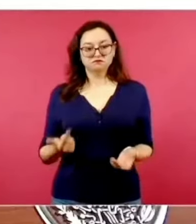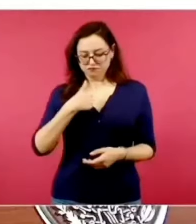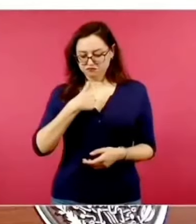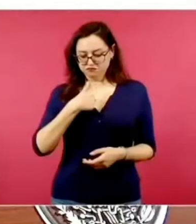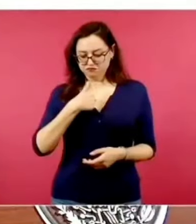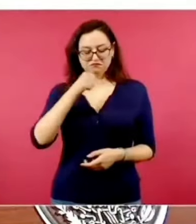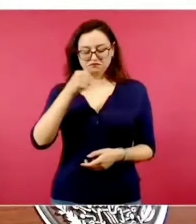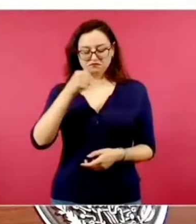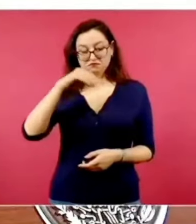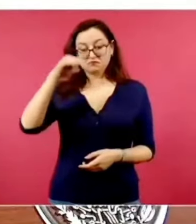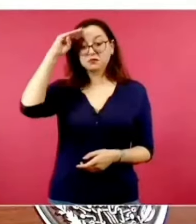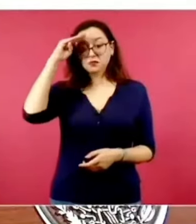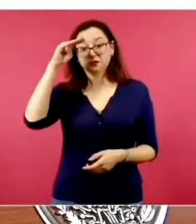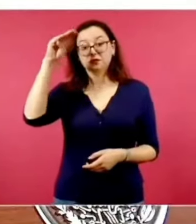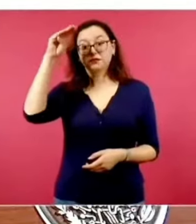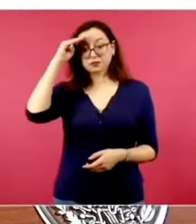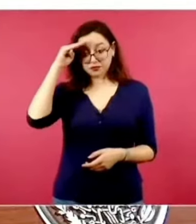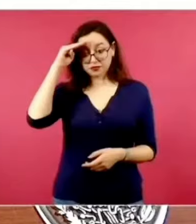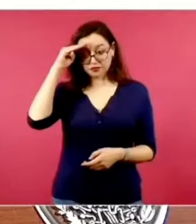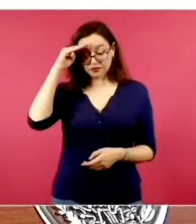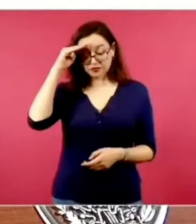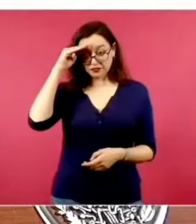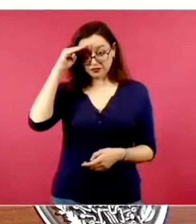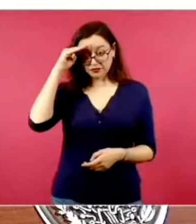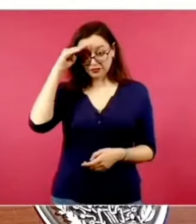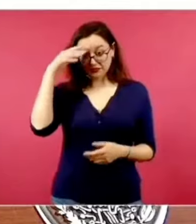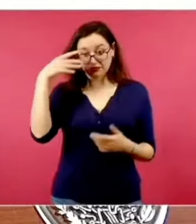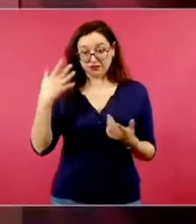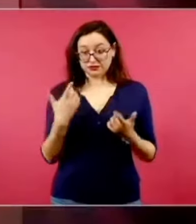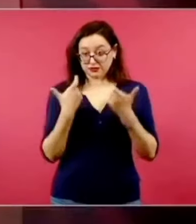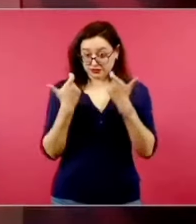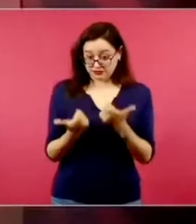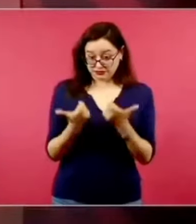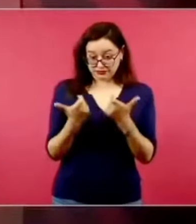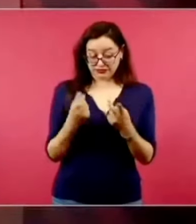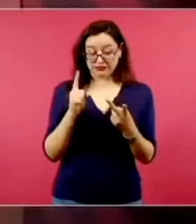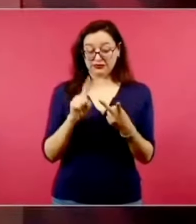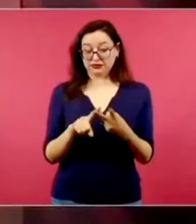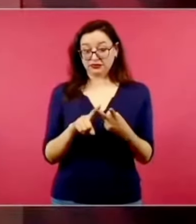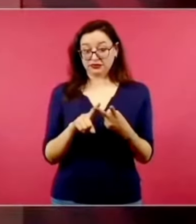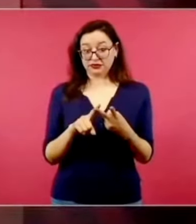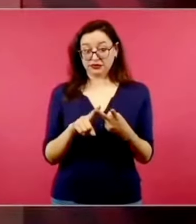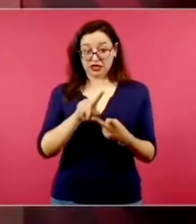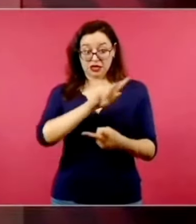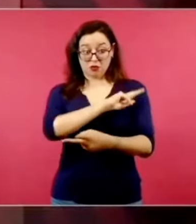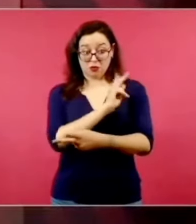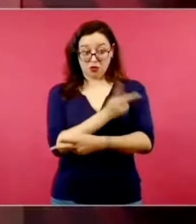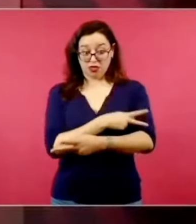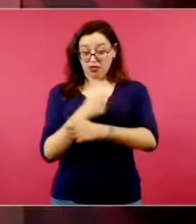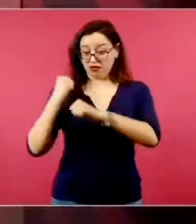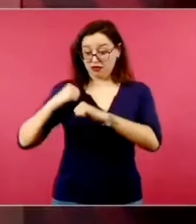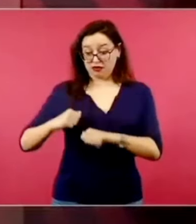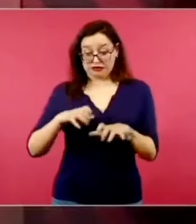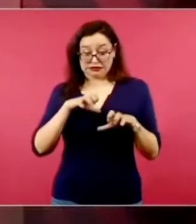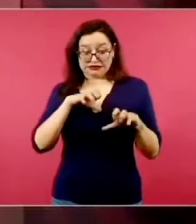apego mucho apego ni al dinero ni al poder